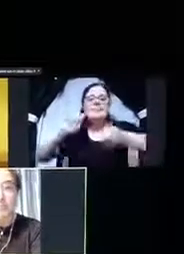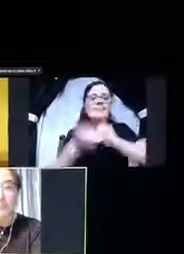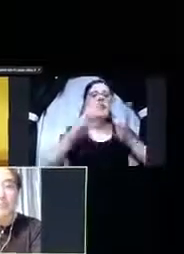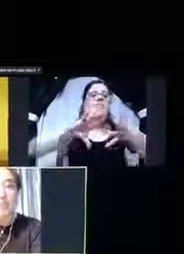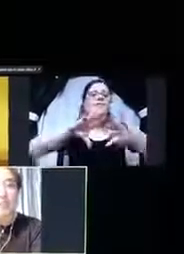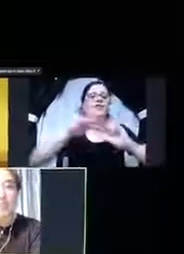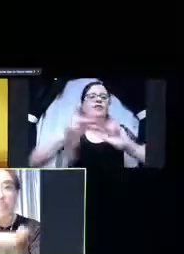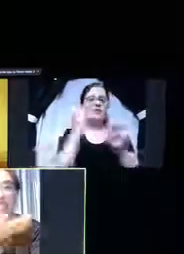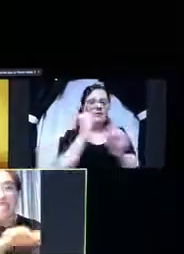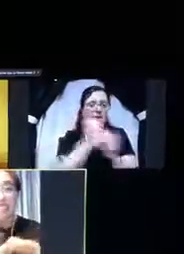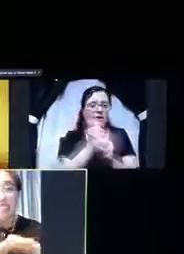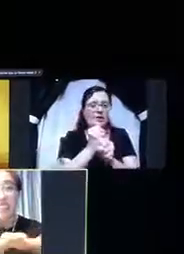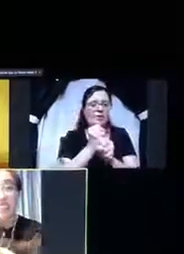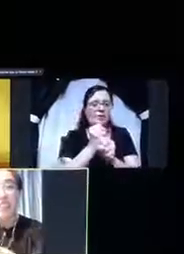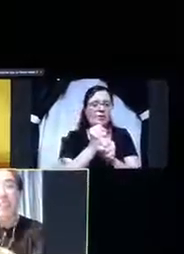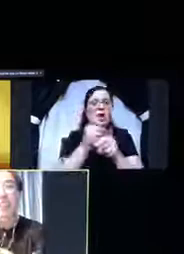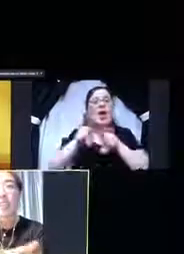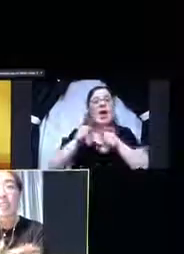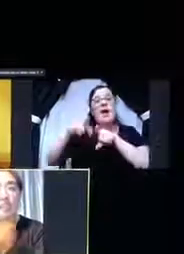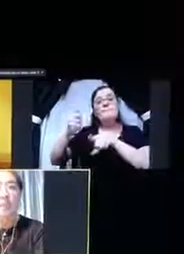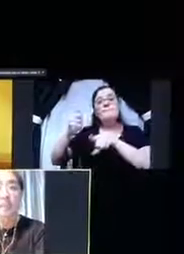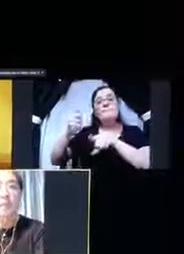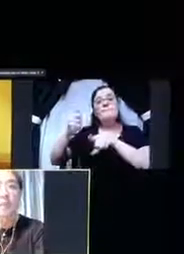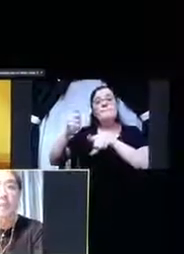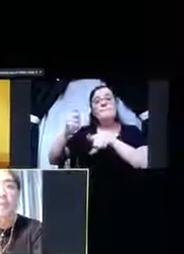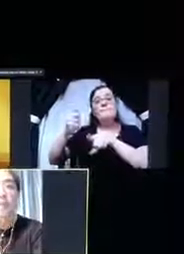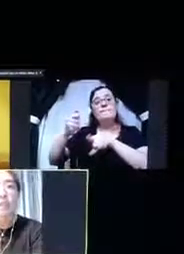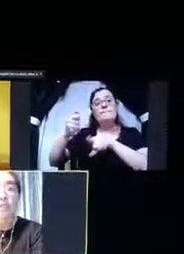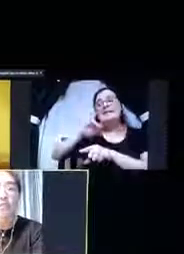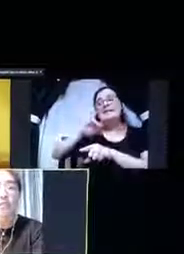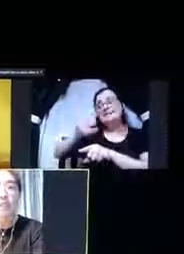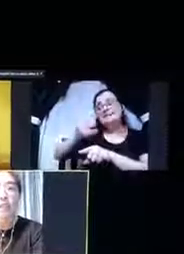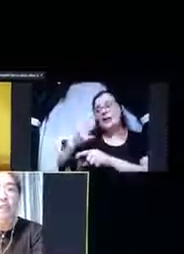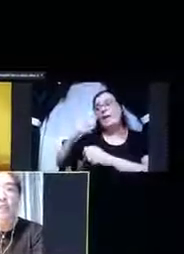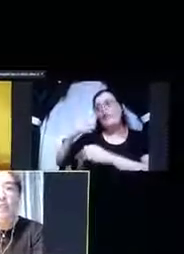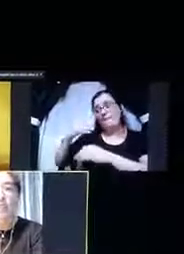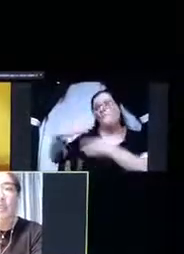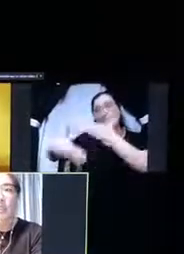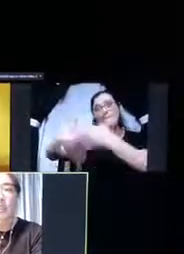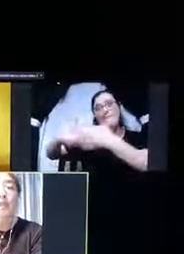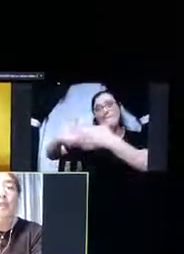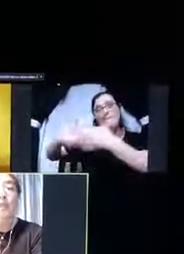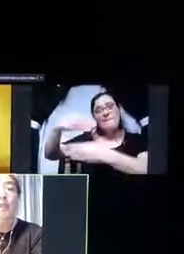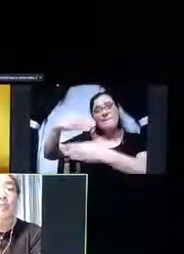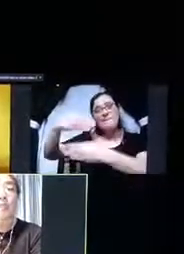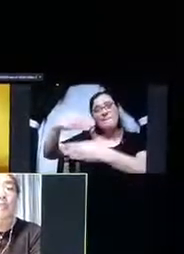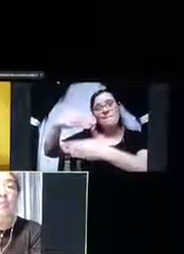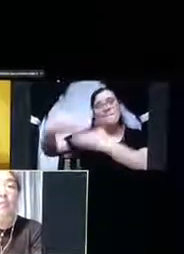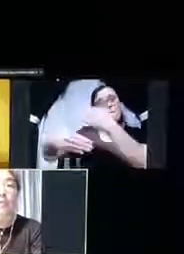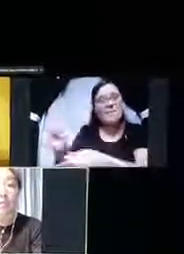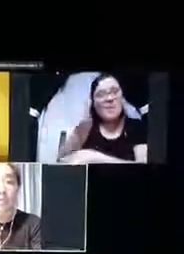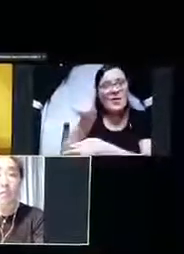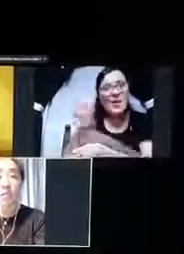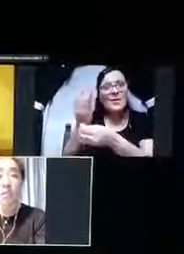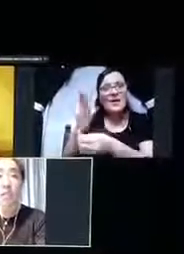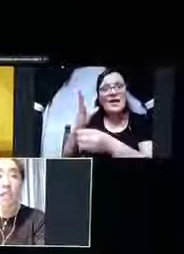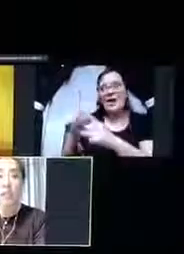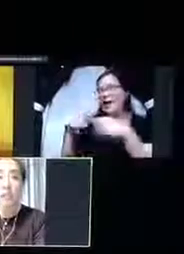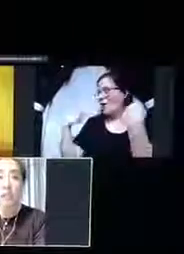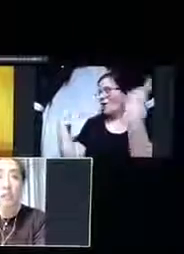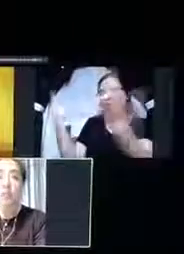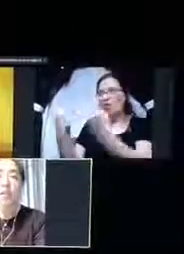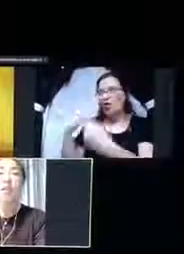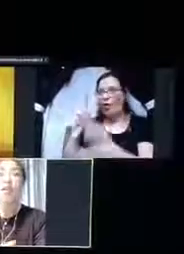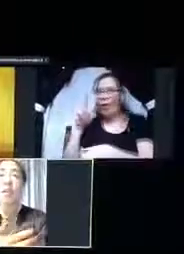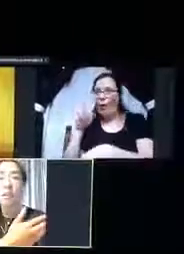fácil comunicarse porque ella lo entiende, tenemos esta evidencia en donde estaría funcionando. Entonces